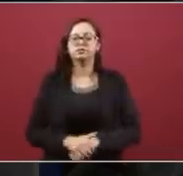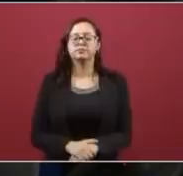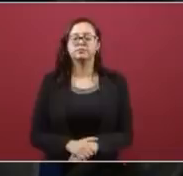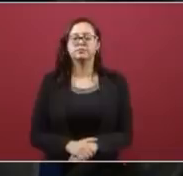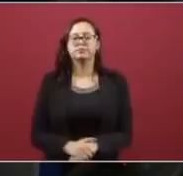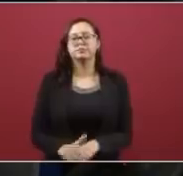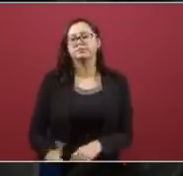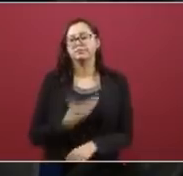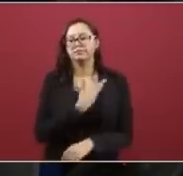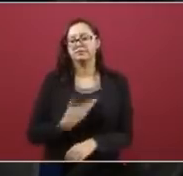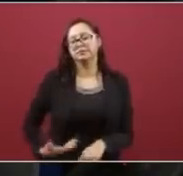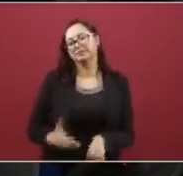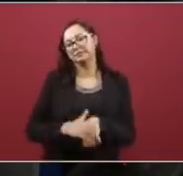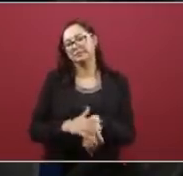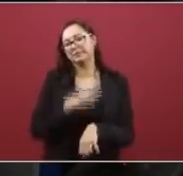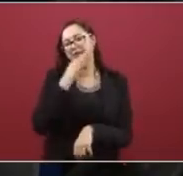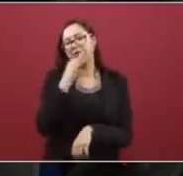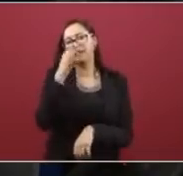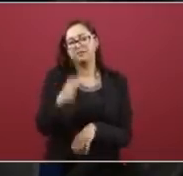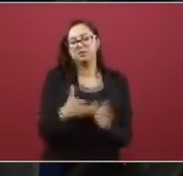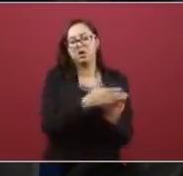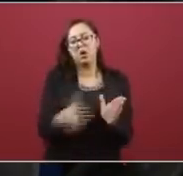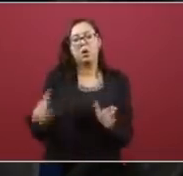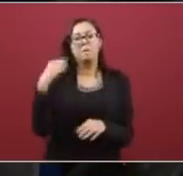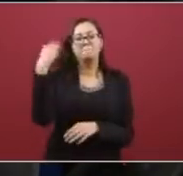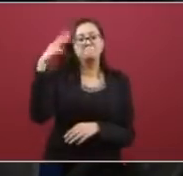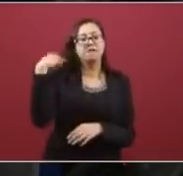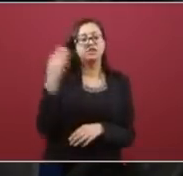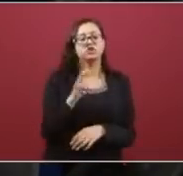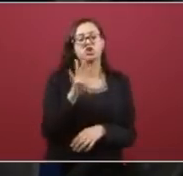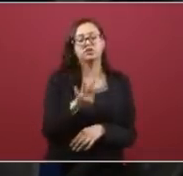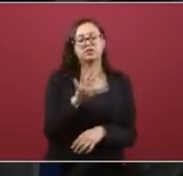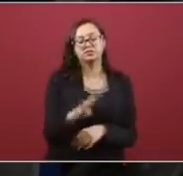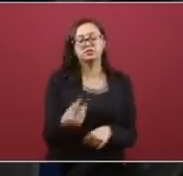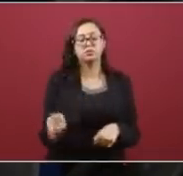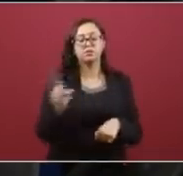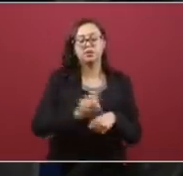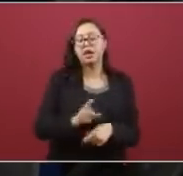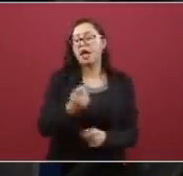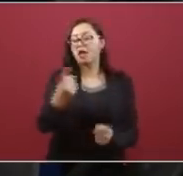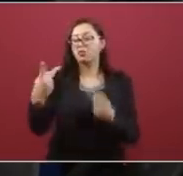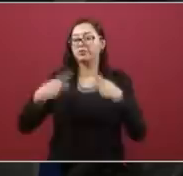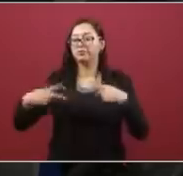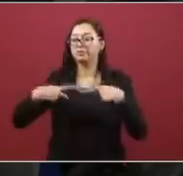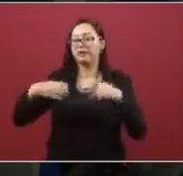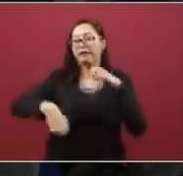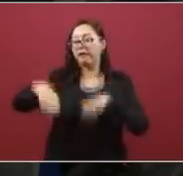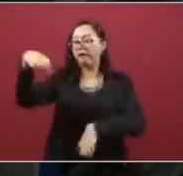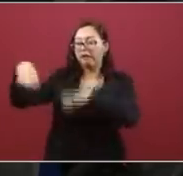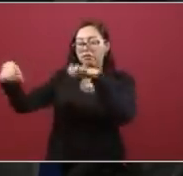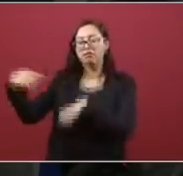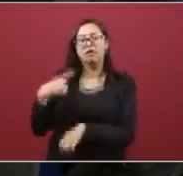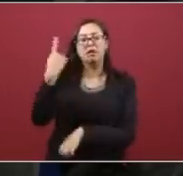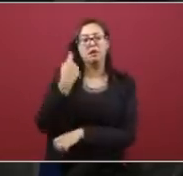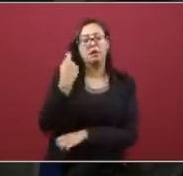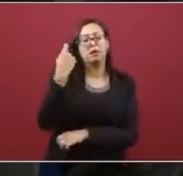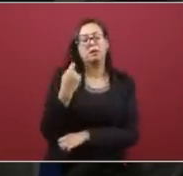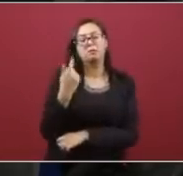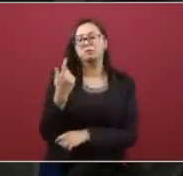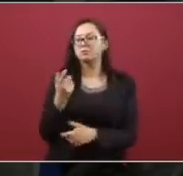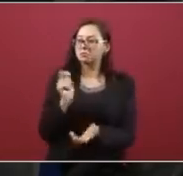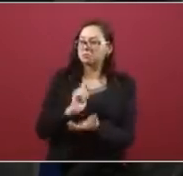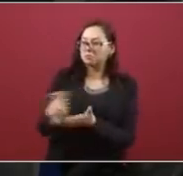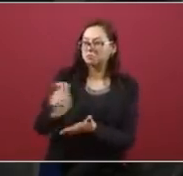son 19 días del mes de marzo y las personas de la tercera edad aún no reciben su pensión. Me me